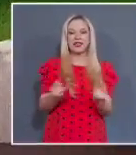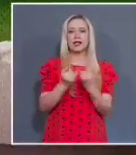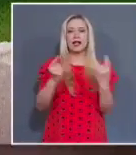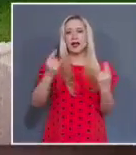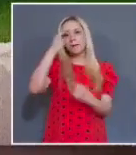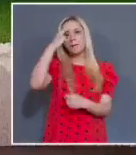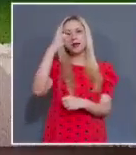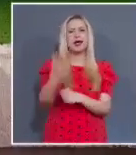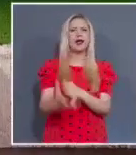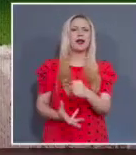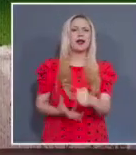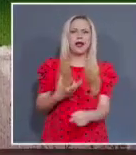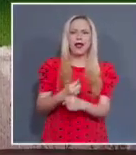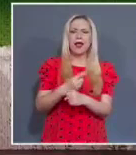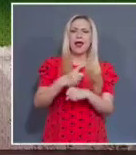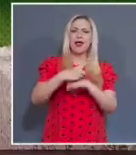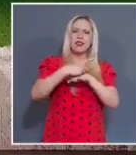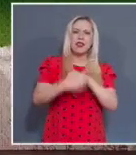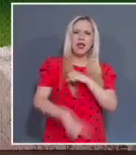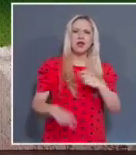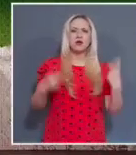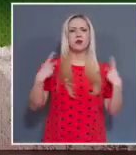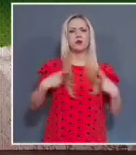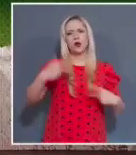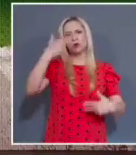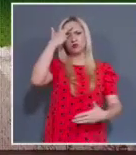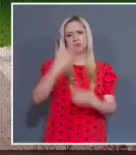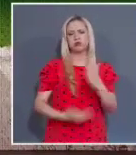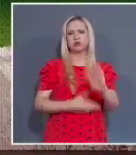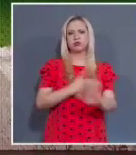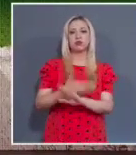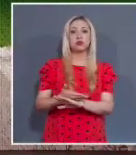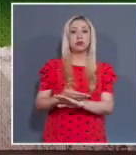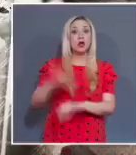del daño a las víctimas del conflicto armado en Colombia.